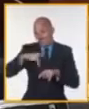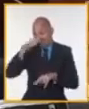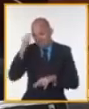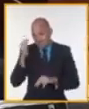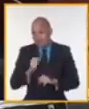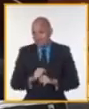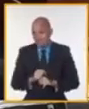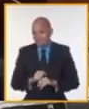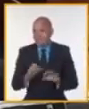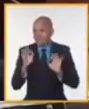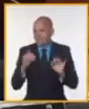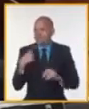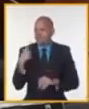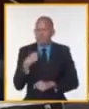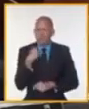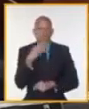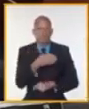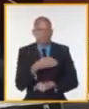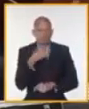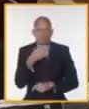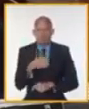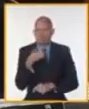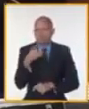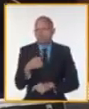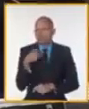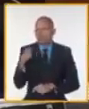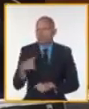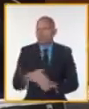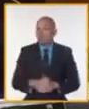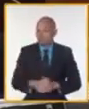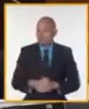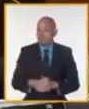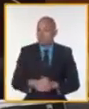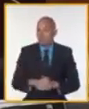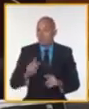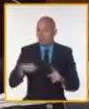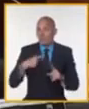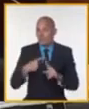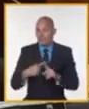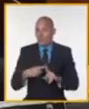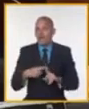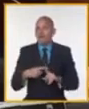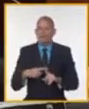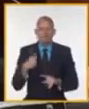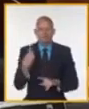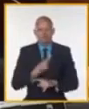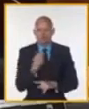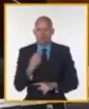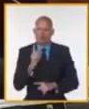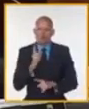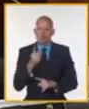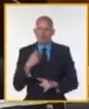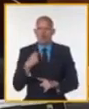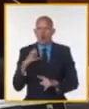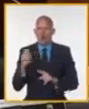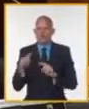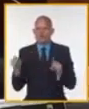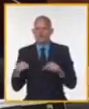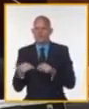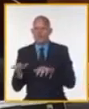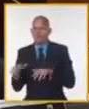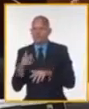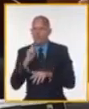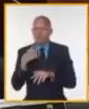vamos a rendir cuentas, secretariado al Buró Político, sino también el intercambio directo en los lugares por los compañeros del